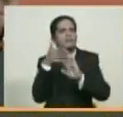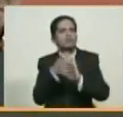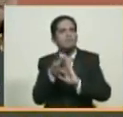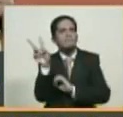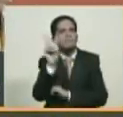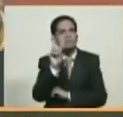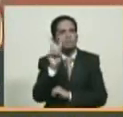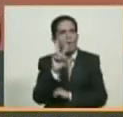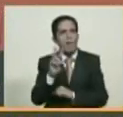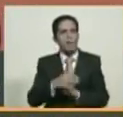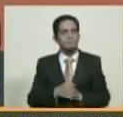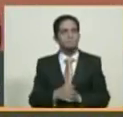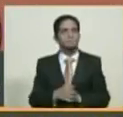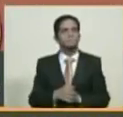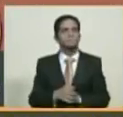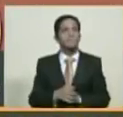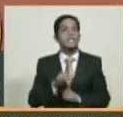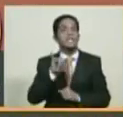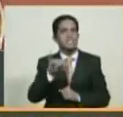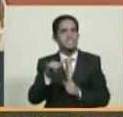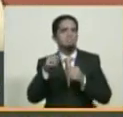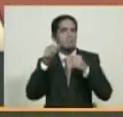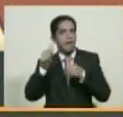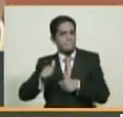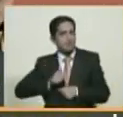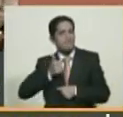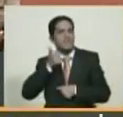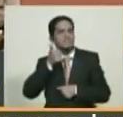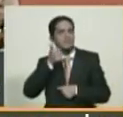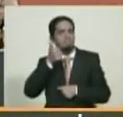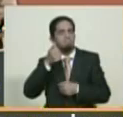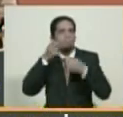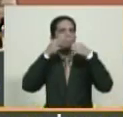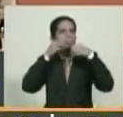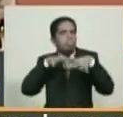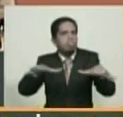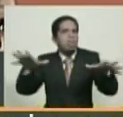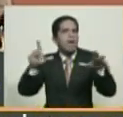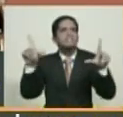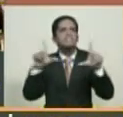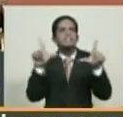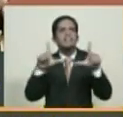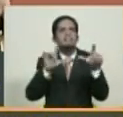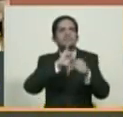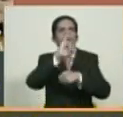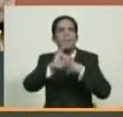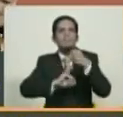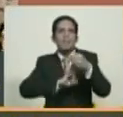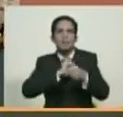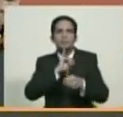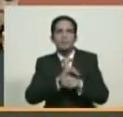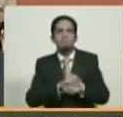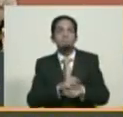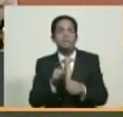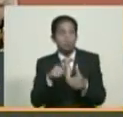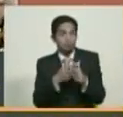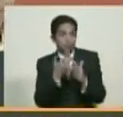las compañías de la comunicación, acompañado de las transnacionales de la comunicación. Así que, bueno, esta es la